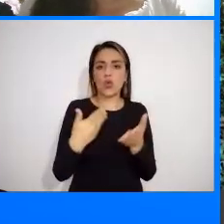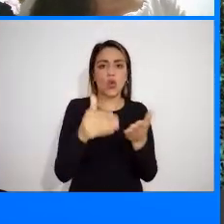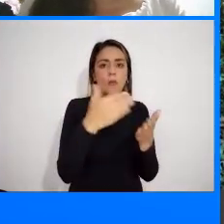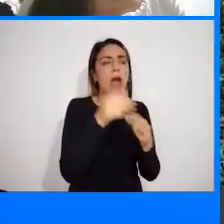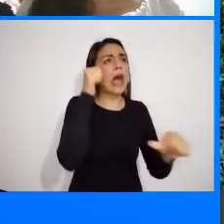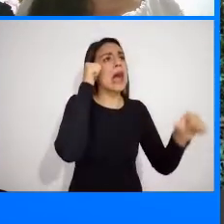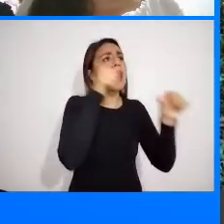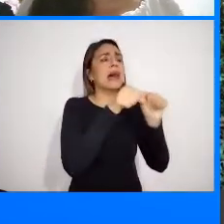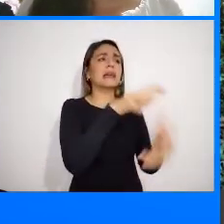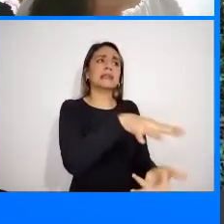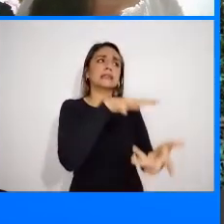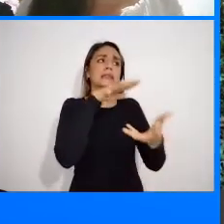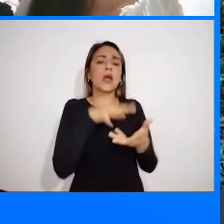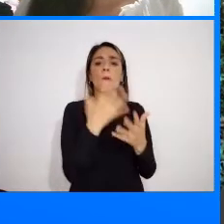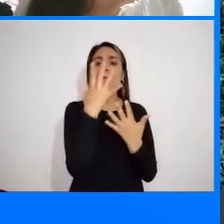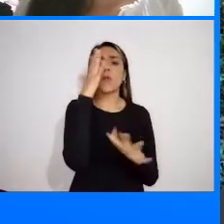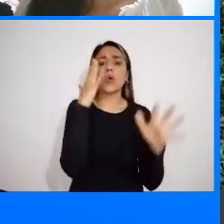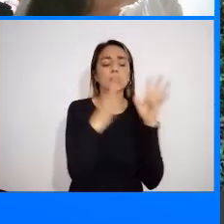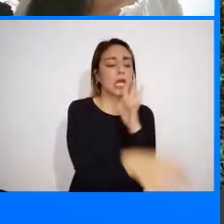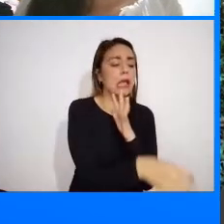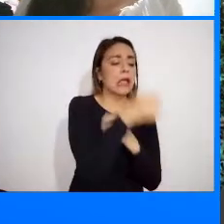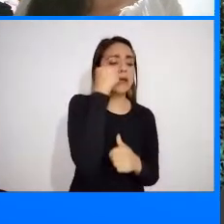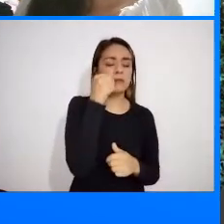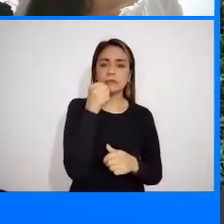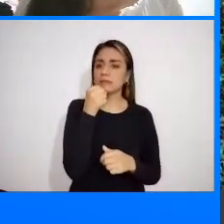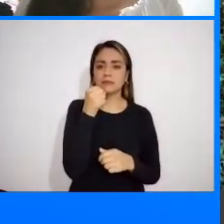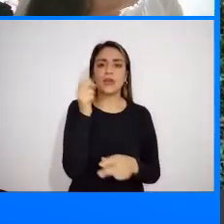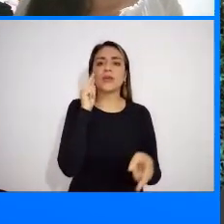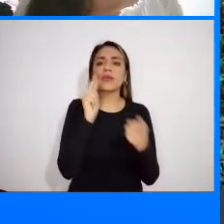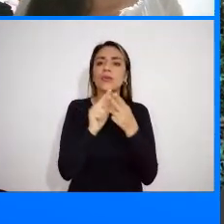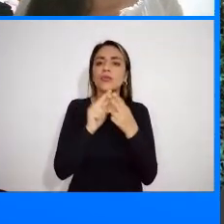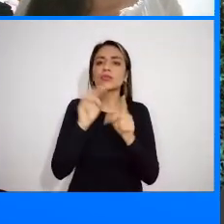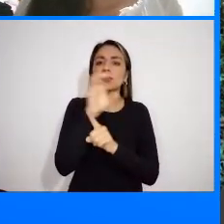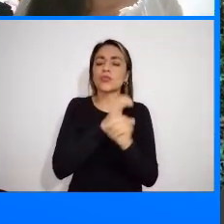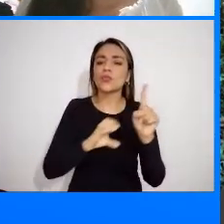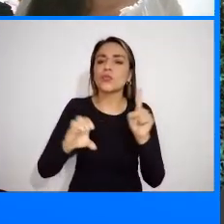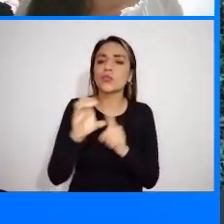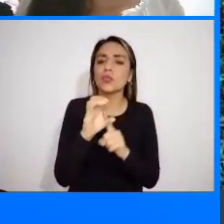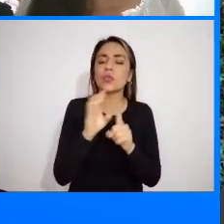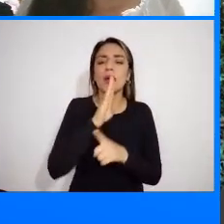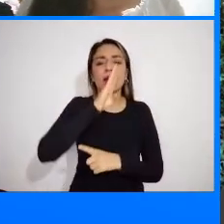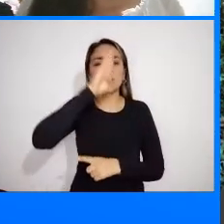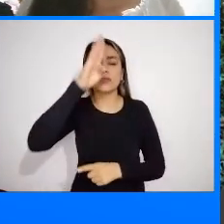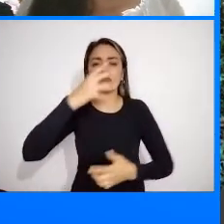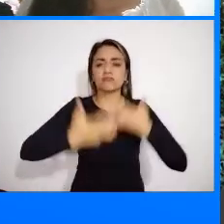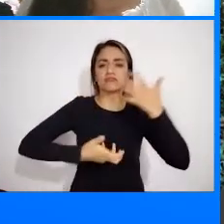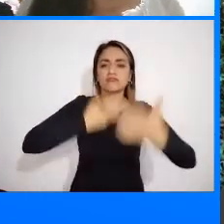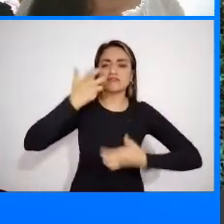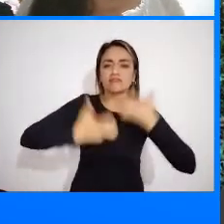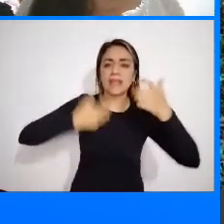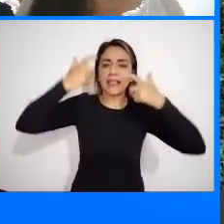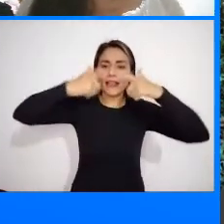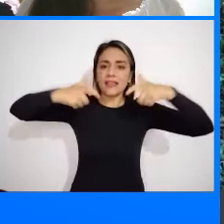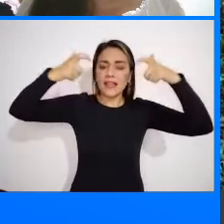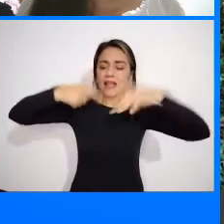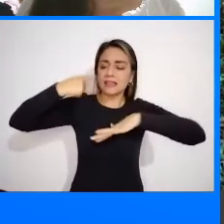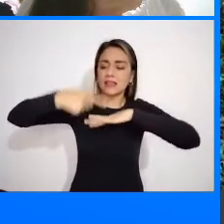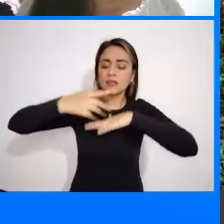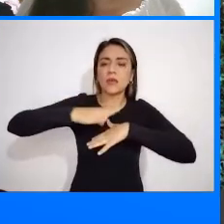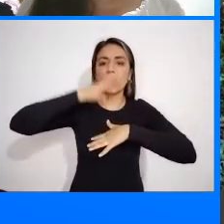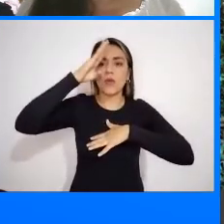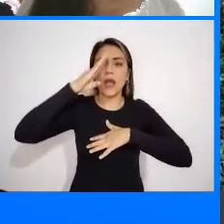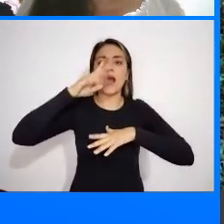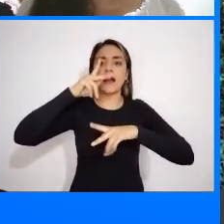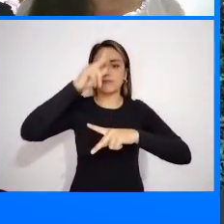recuerdito del bosque. Conoce la cultura, costumbres, gastronomía y tradiciones de las poblaciones con